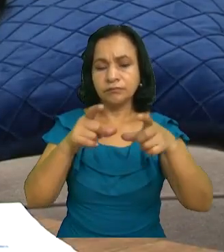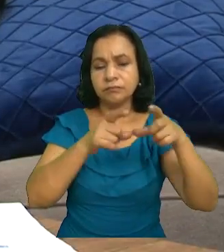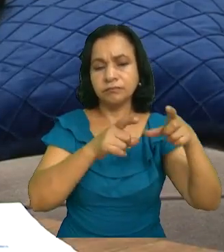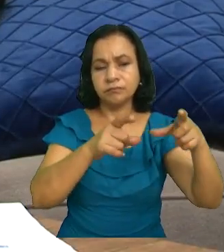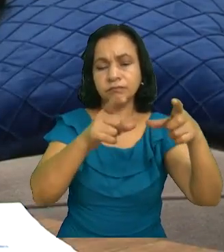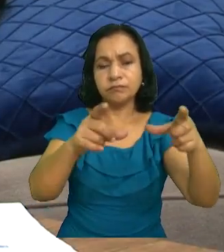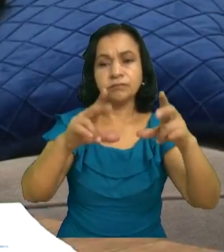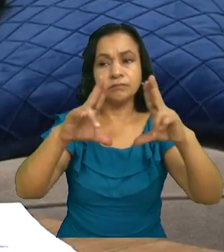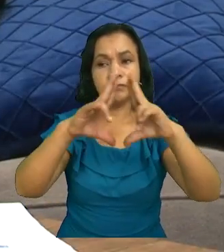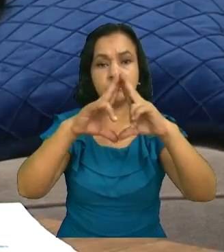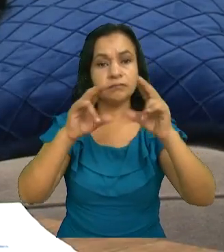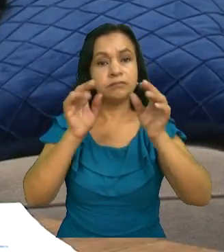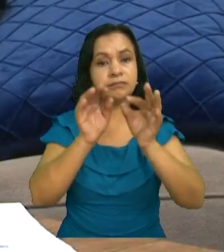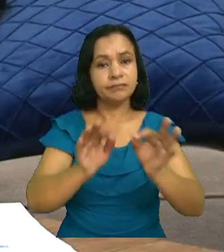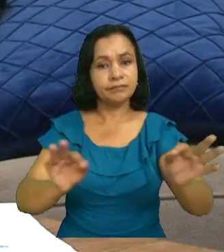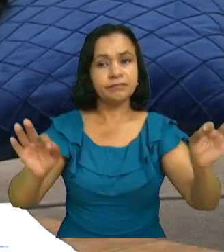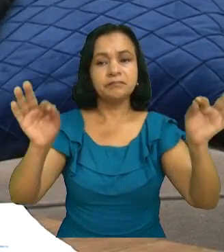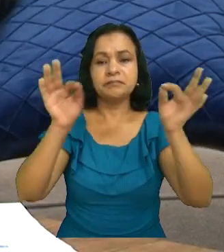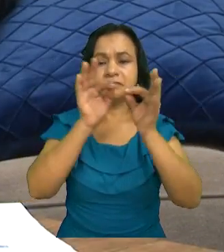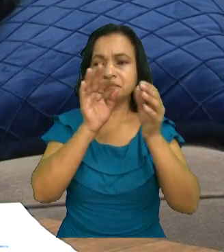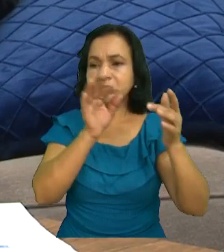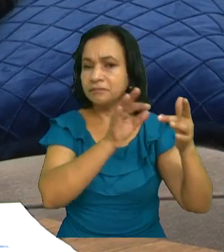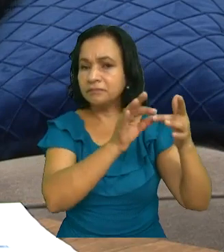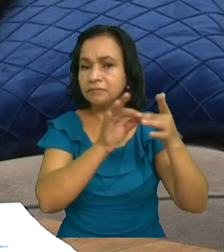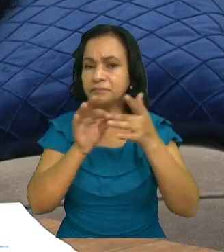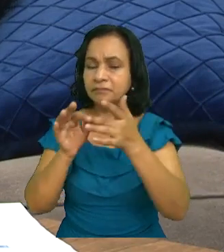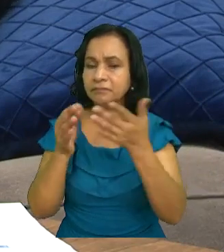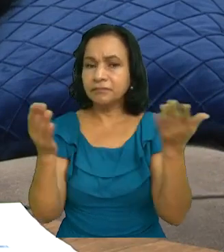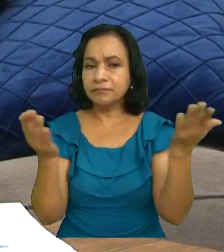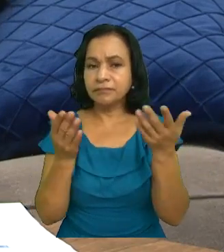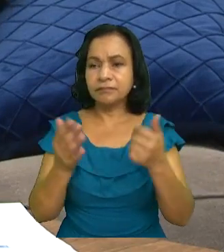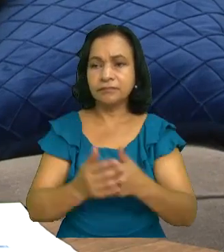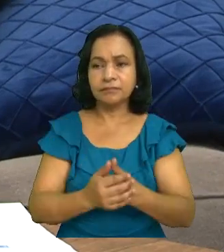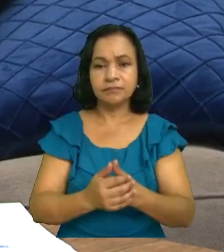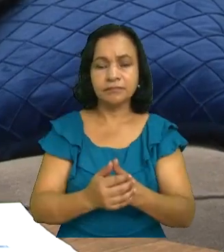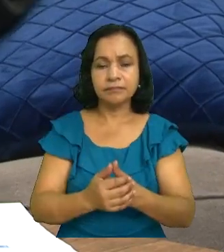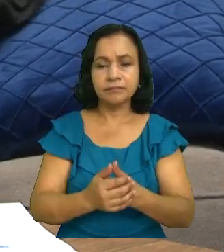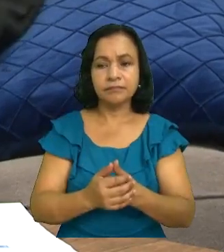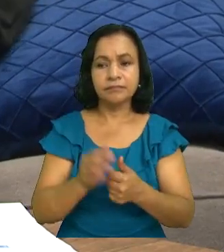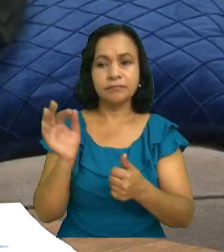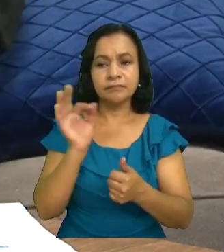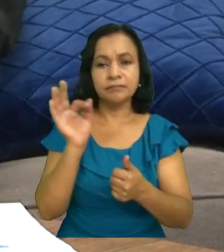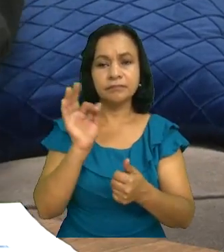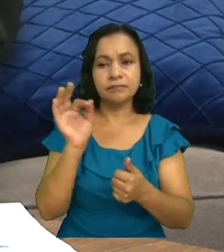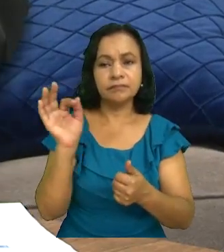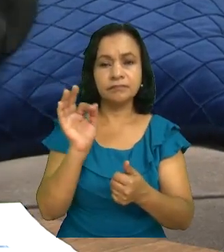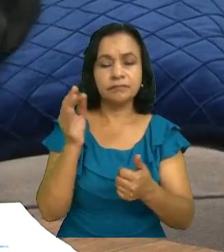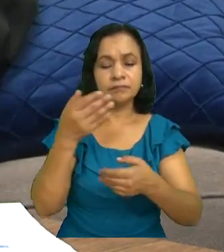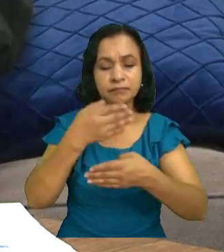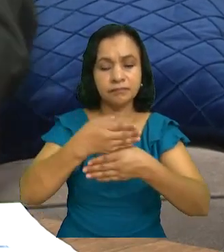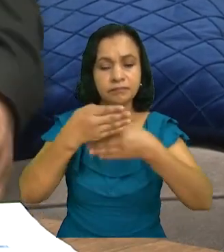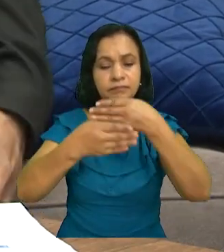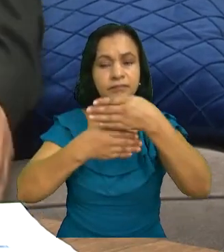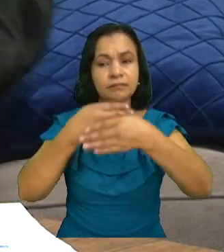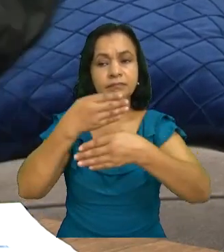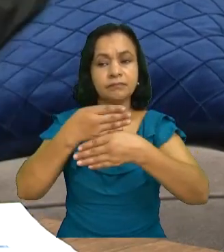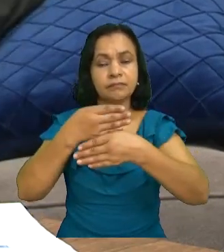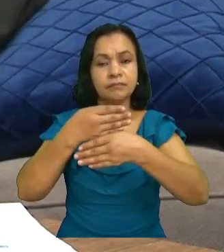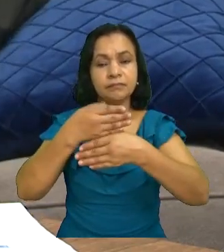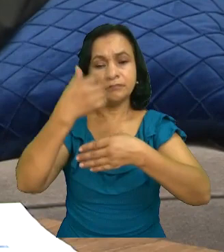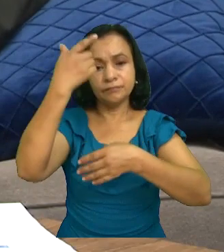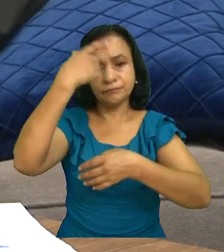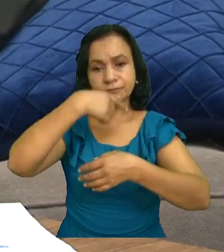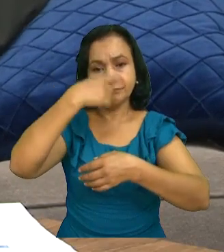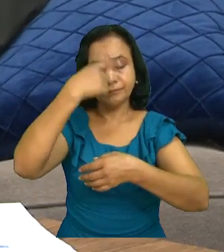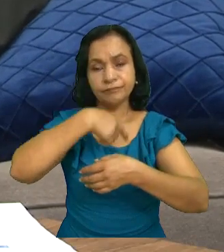para el país una importancia muy grande. Okay. Primero porque tenemos un modelo de construcción de obras serias,